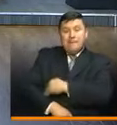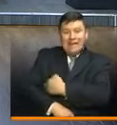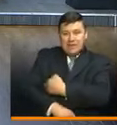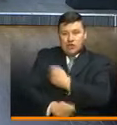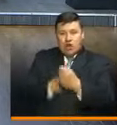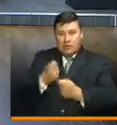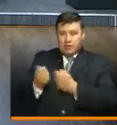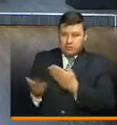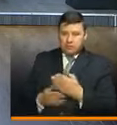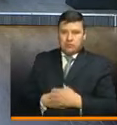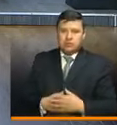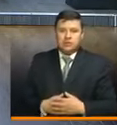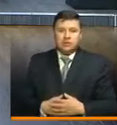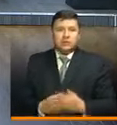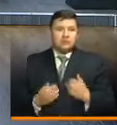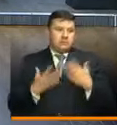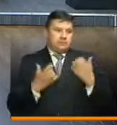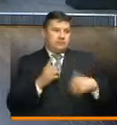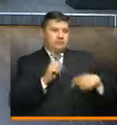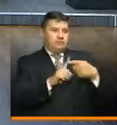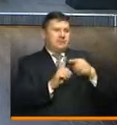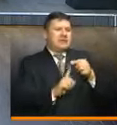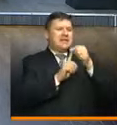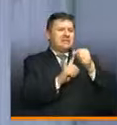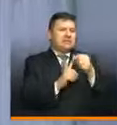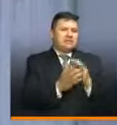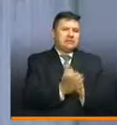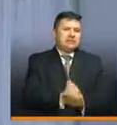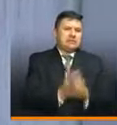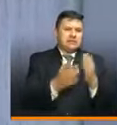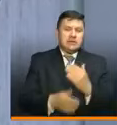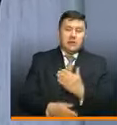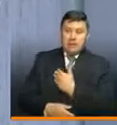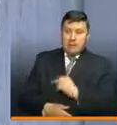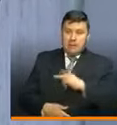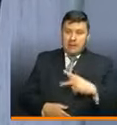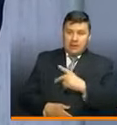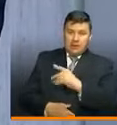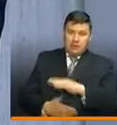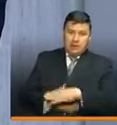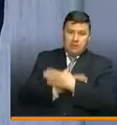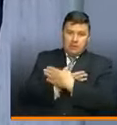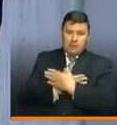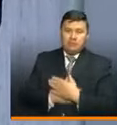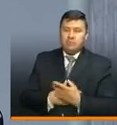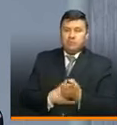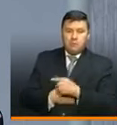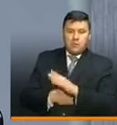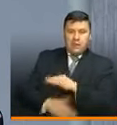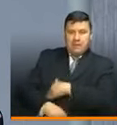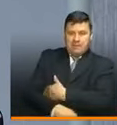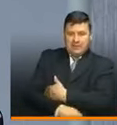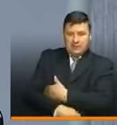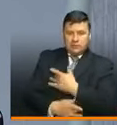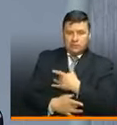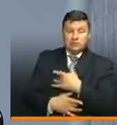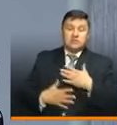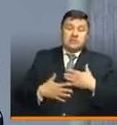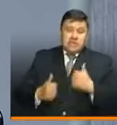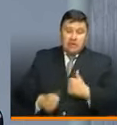Restrepo. Bueno, yo quisiera en primer lugar y muy especialmente saludar a la Vicepresidenta de la República, también al Ministro de